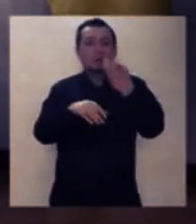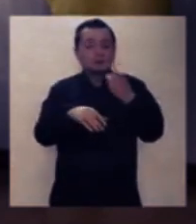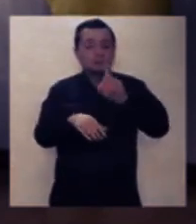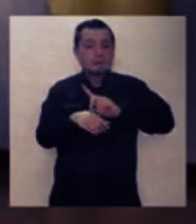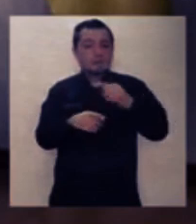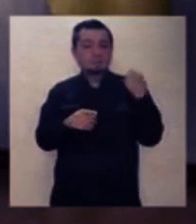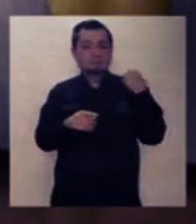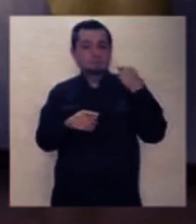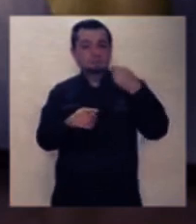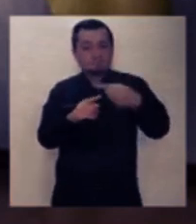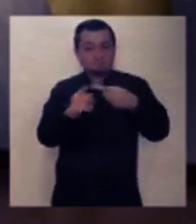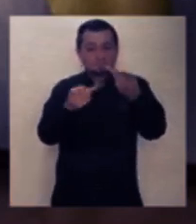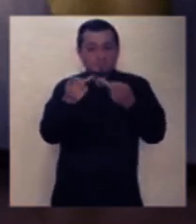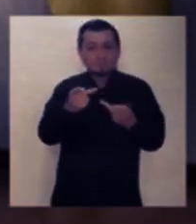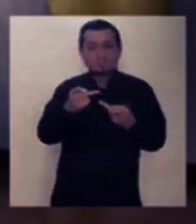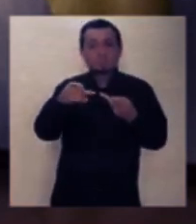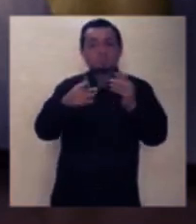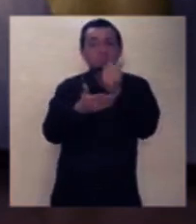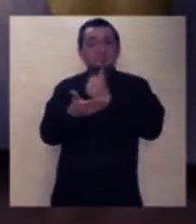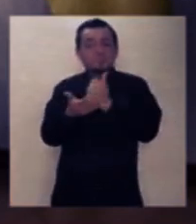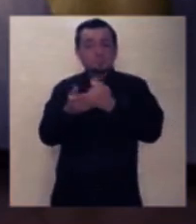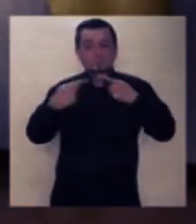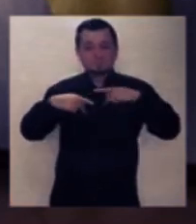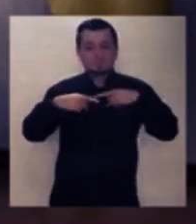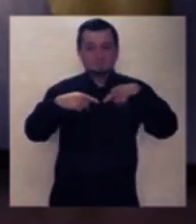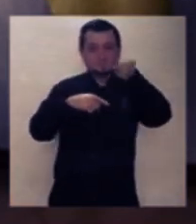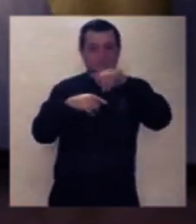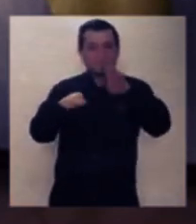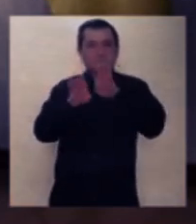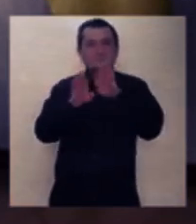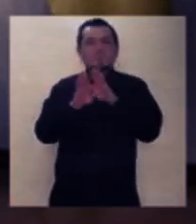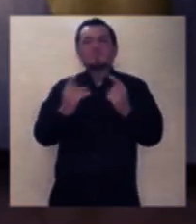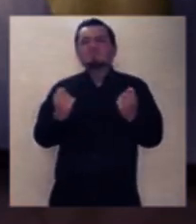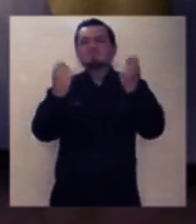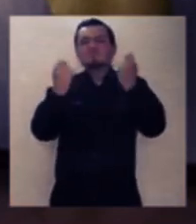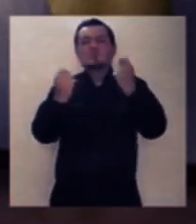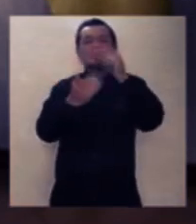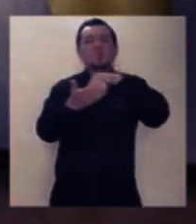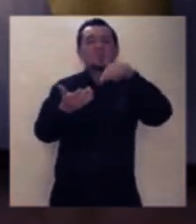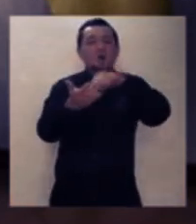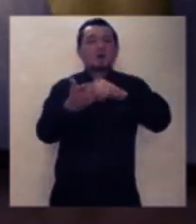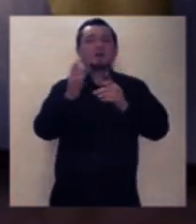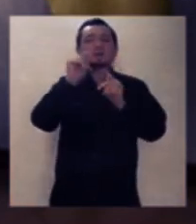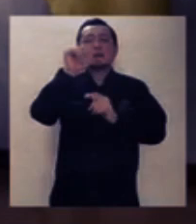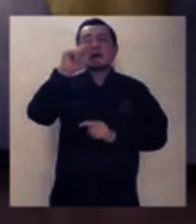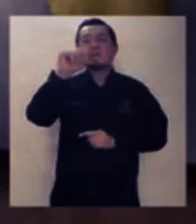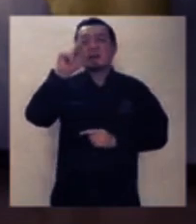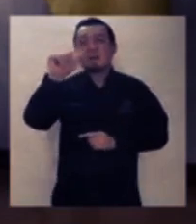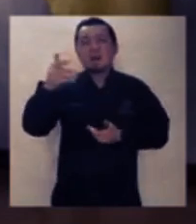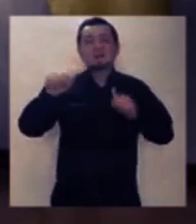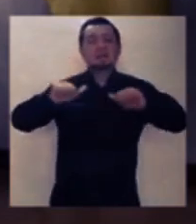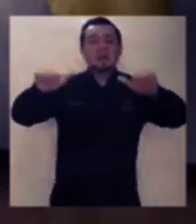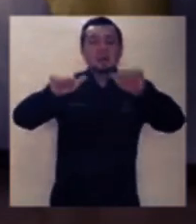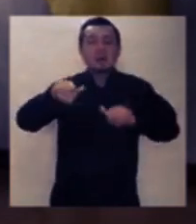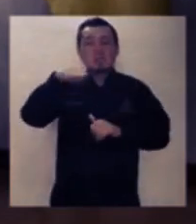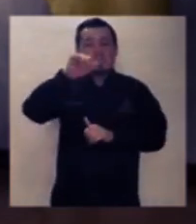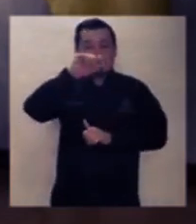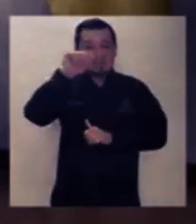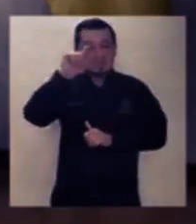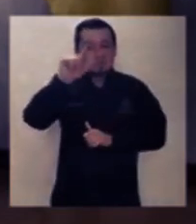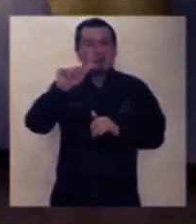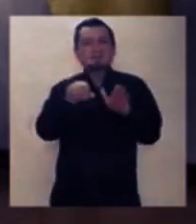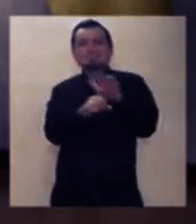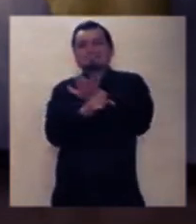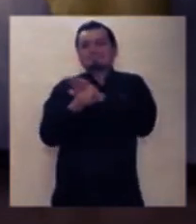eso vemos en los últimos días sitios abarrotados en la ciudad, con gente de paseo y centros turísticos como Tapalpa, Chapala, Tequila